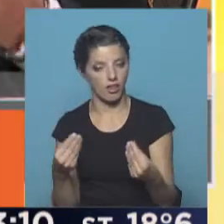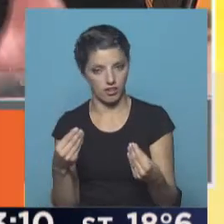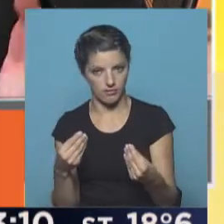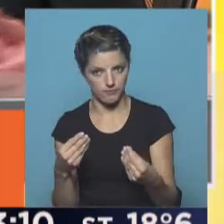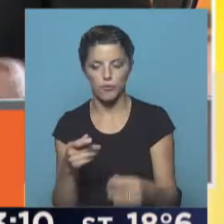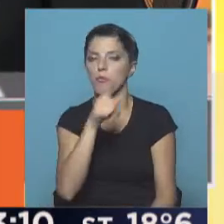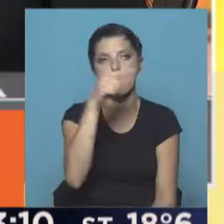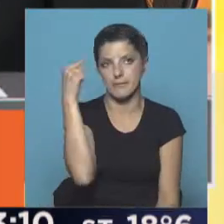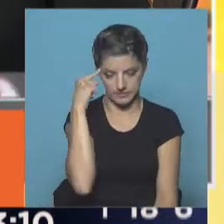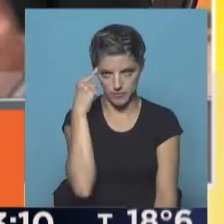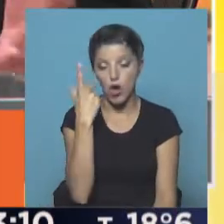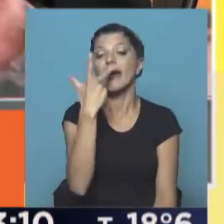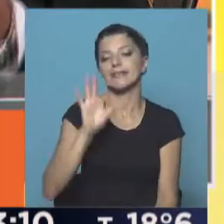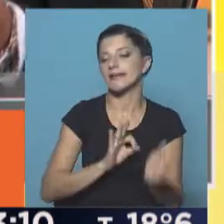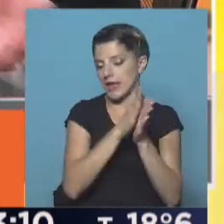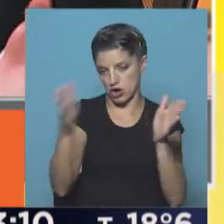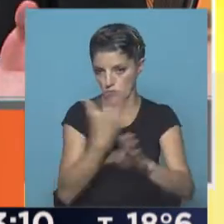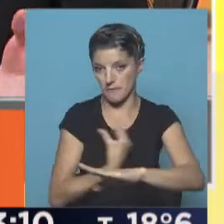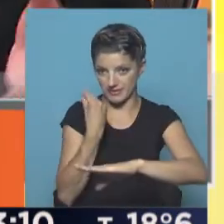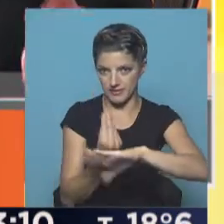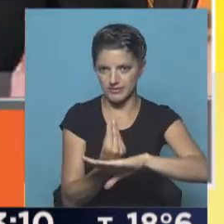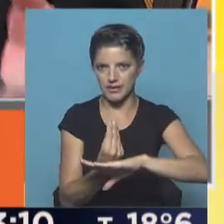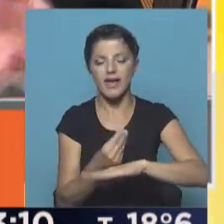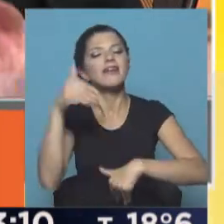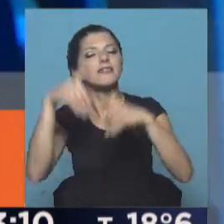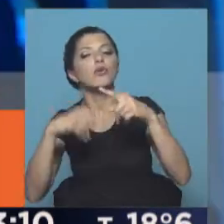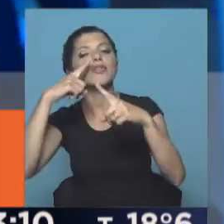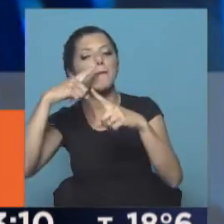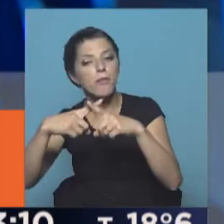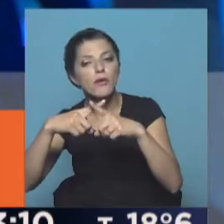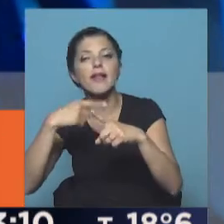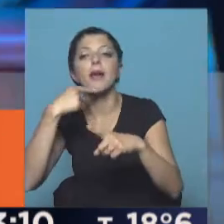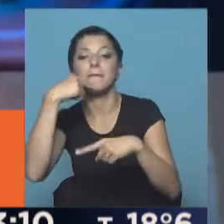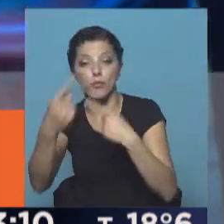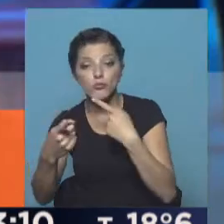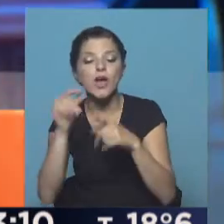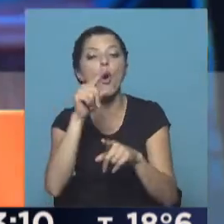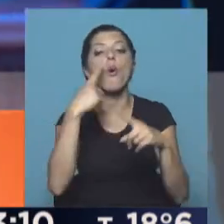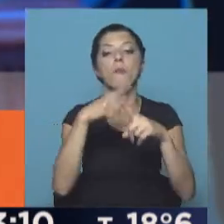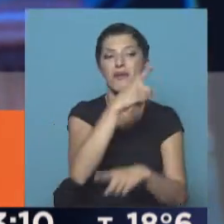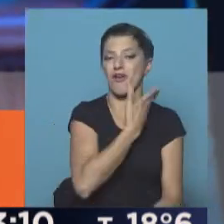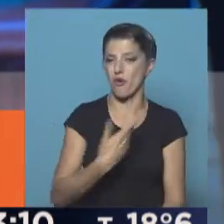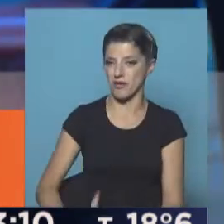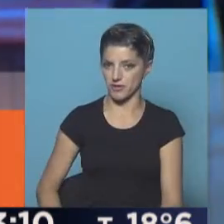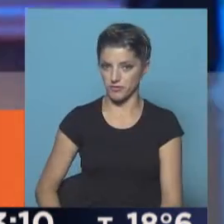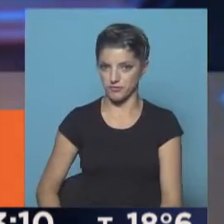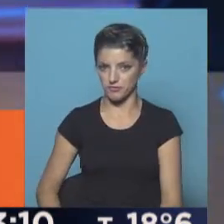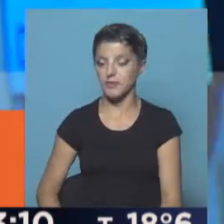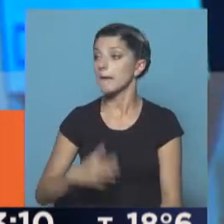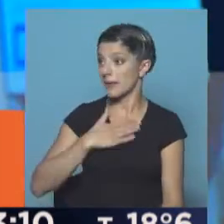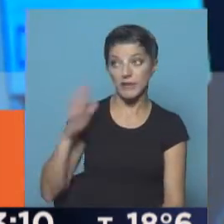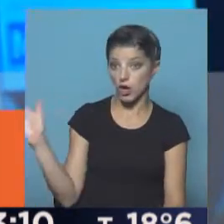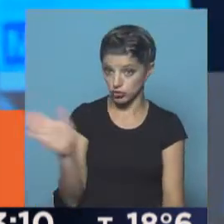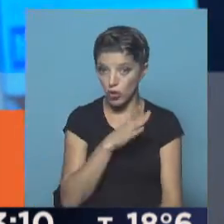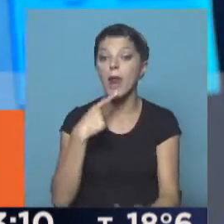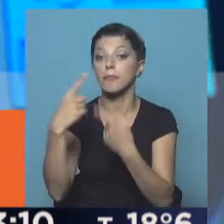a 3 años de gobierno, ¿se vota por el plebiscito o se vota por el gobierno en sí? Yo creo que en todas las elecciones, en los plebiscitos y